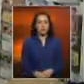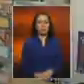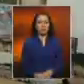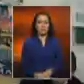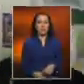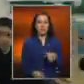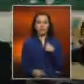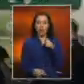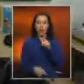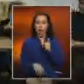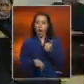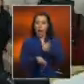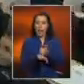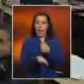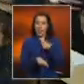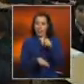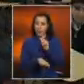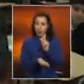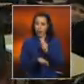No soy el alcalde.